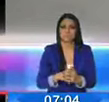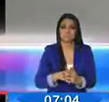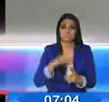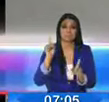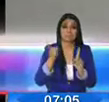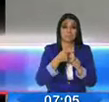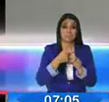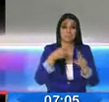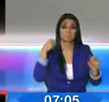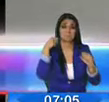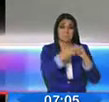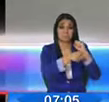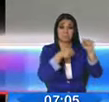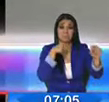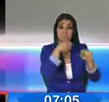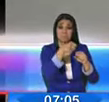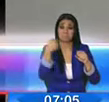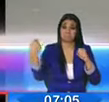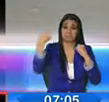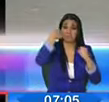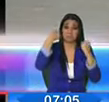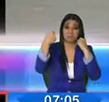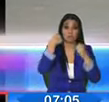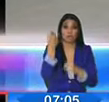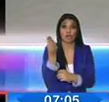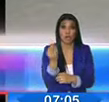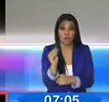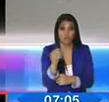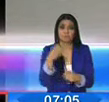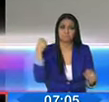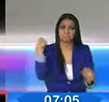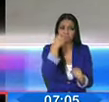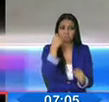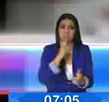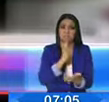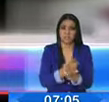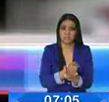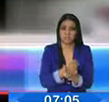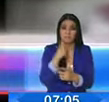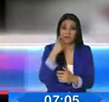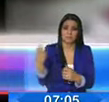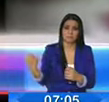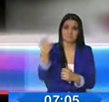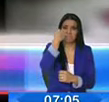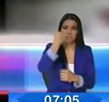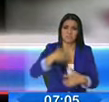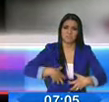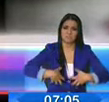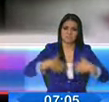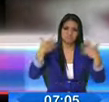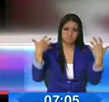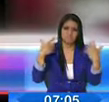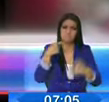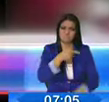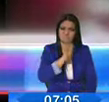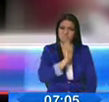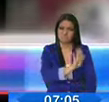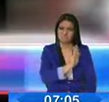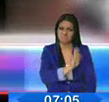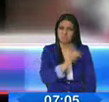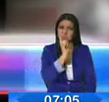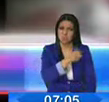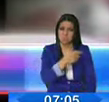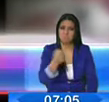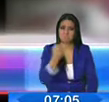golpe después chicos como le pegó el chico que se murió le pegó ahora el ver que le pega nosotros le decía me te pegaron y metálico el cual